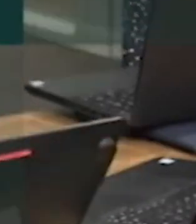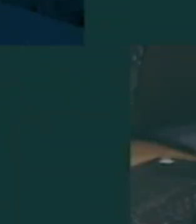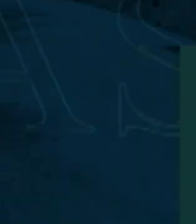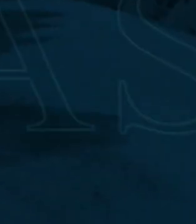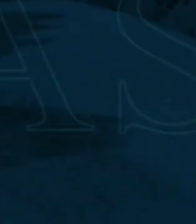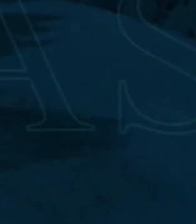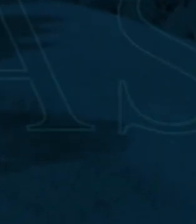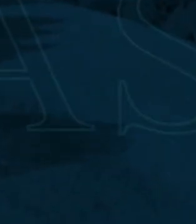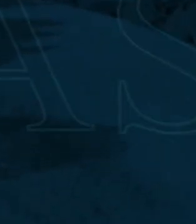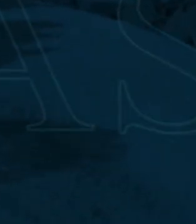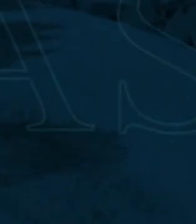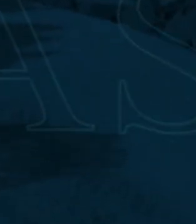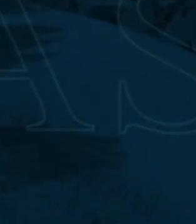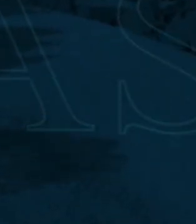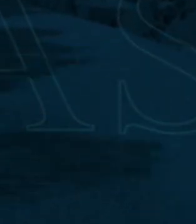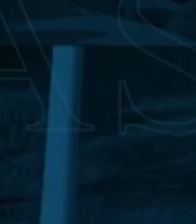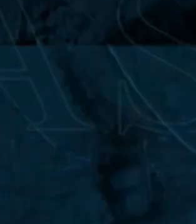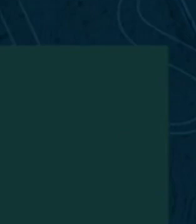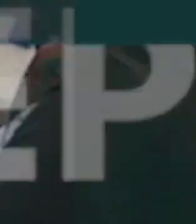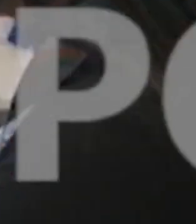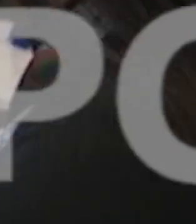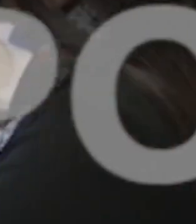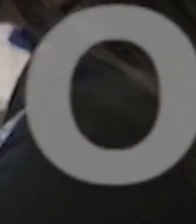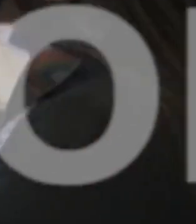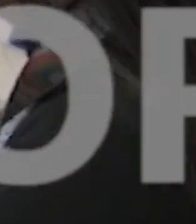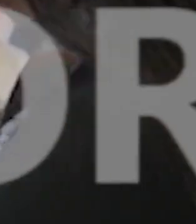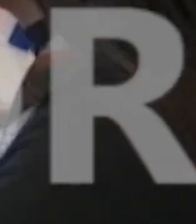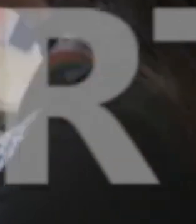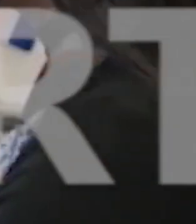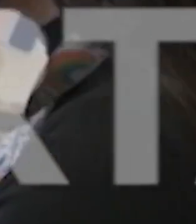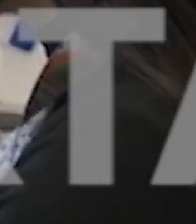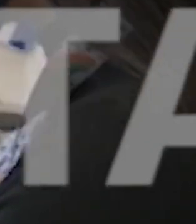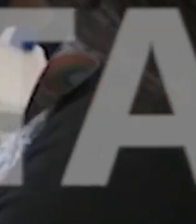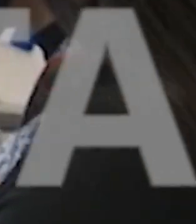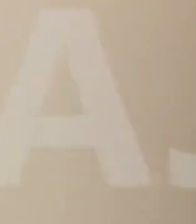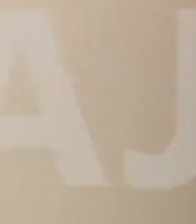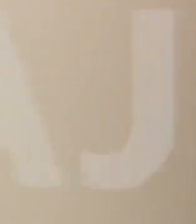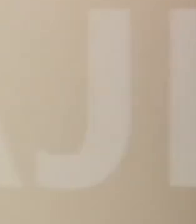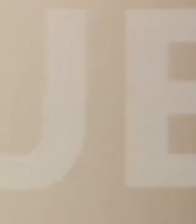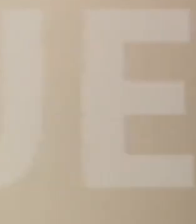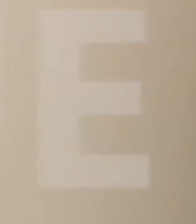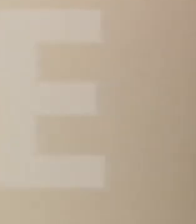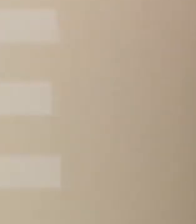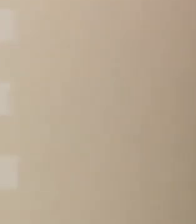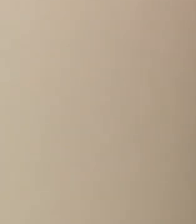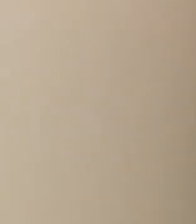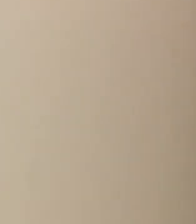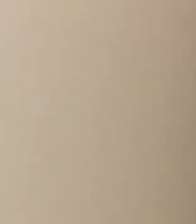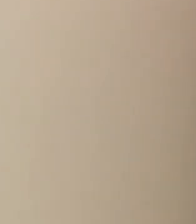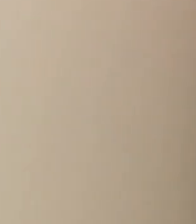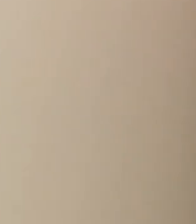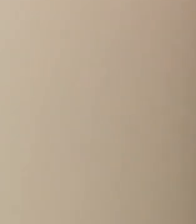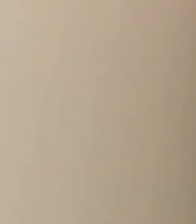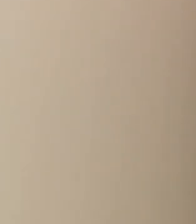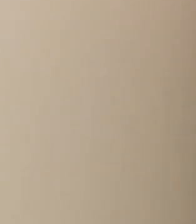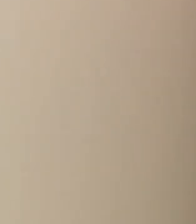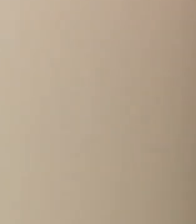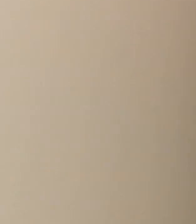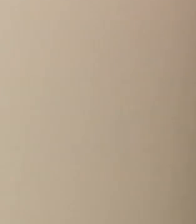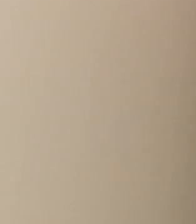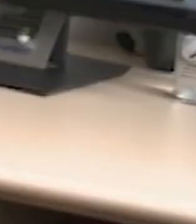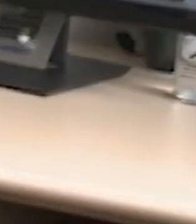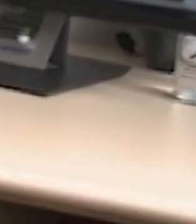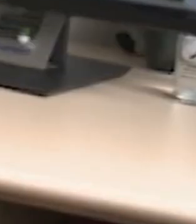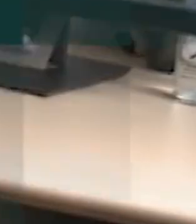Hacendarios. La defensa pública laboral de Jocosí es de las más congestionadas del país. Los detalles en